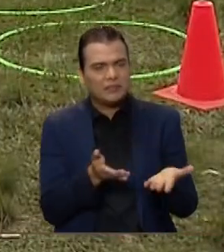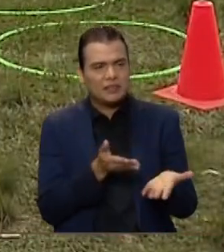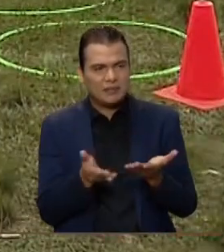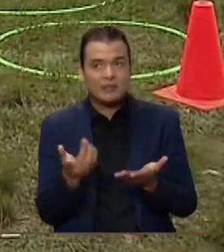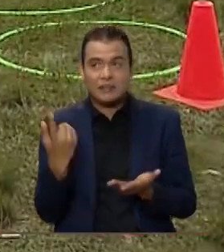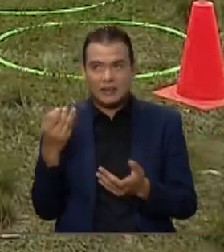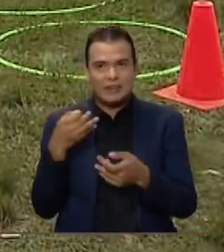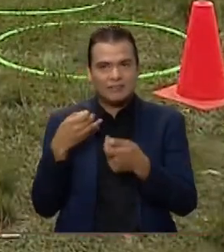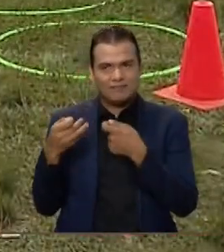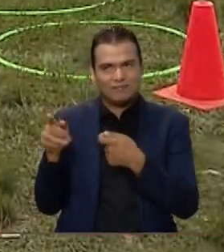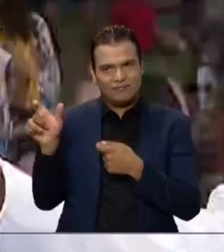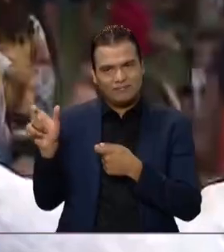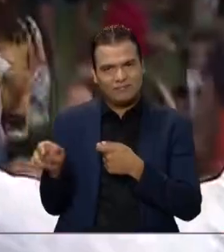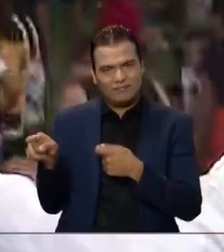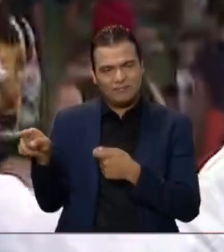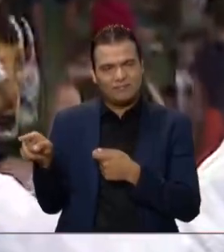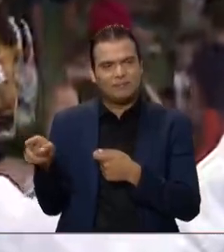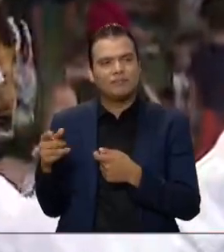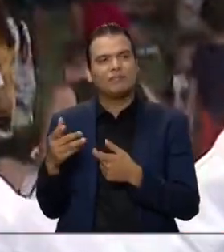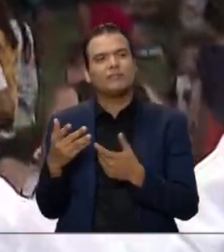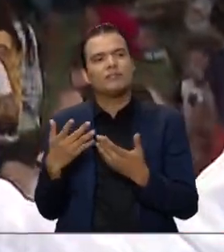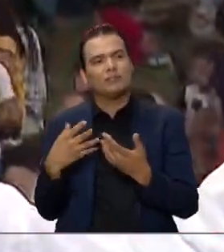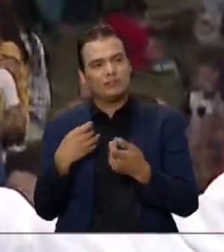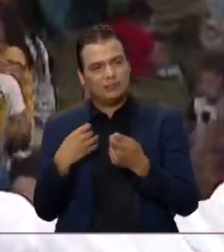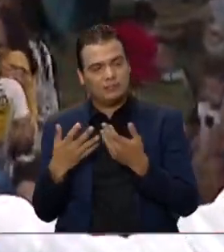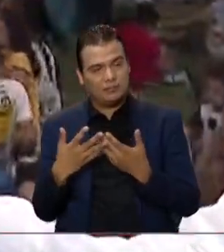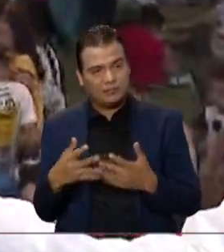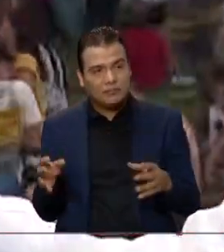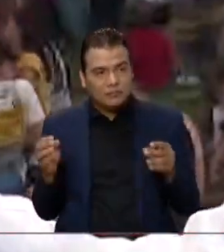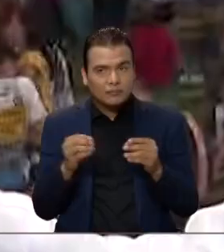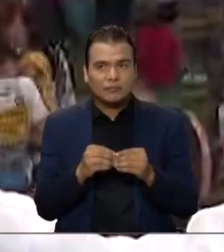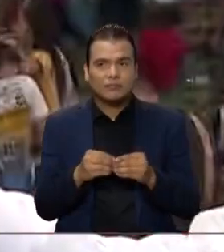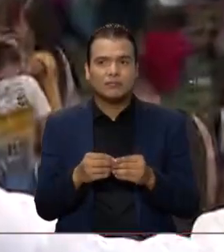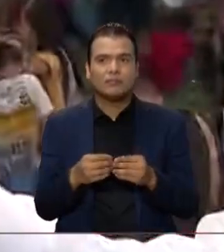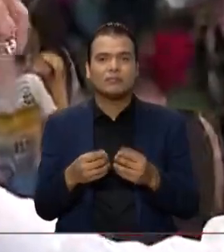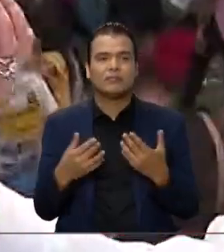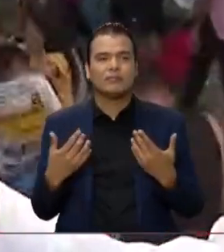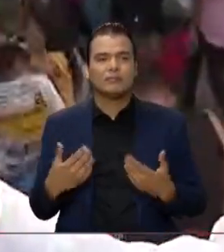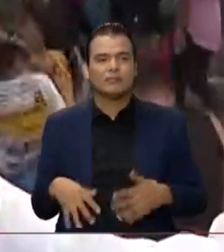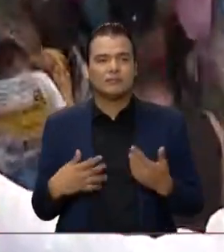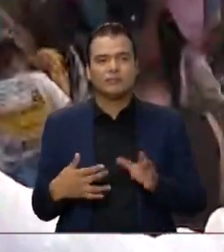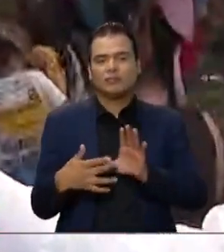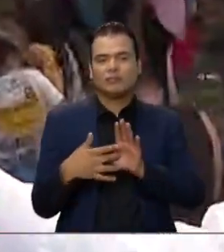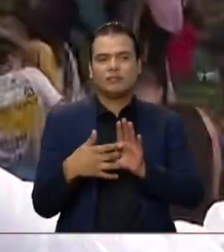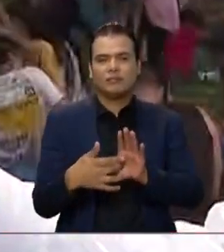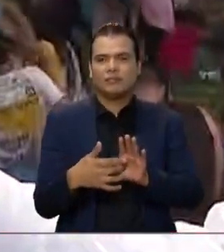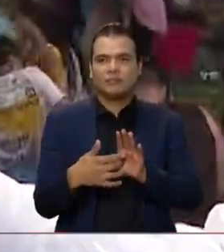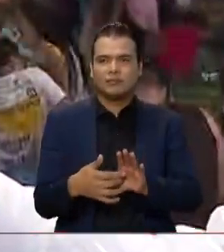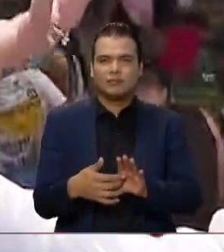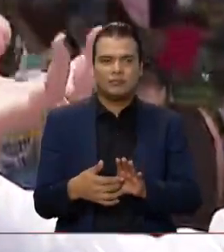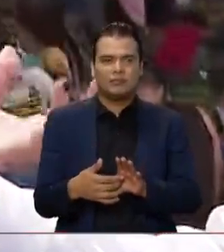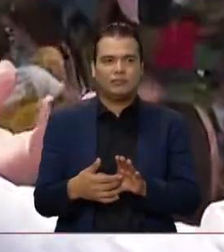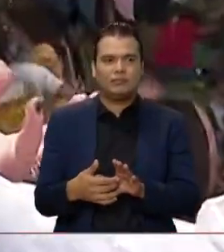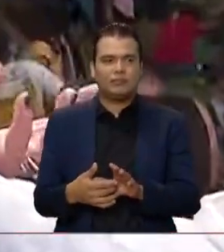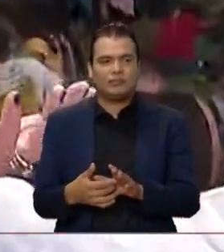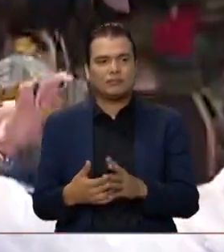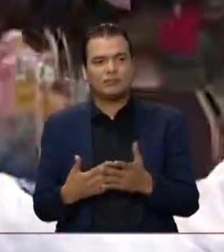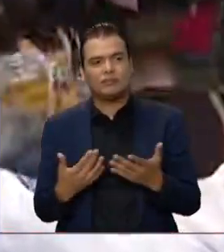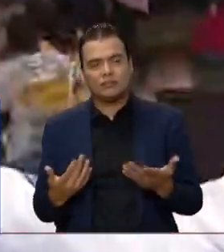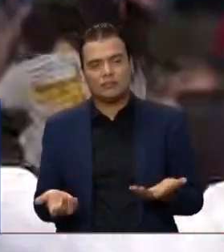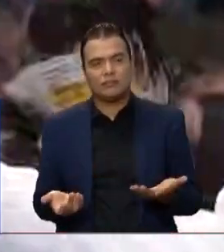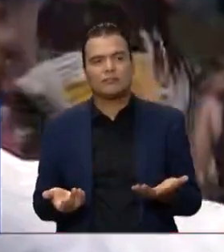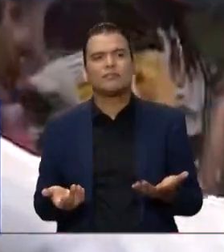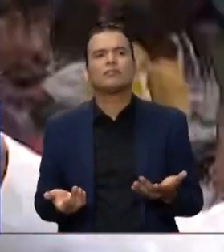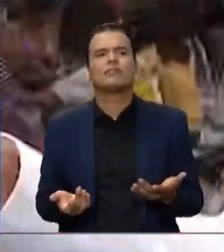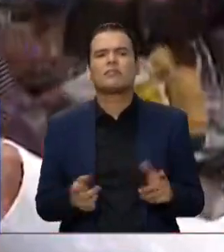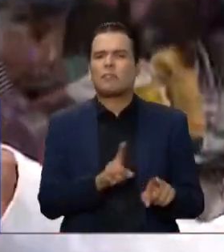ya lo explicó nuestro director de INCIBA, Jonathan Velázquez, mostrando que hay mucho en los territorios. Aquí tenemos hoy al Bibliobús,